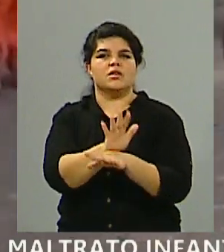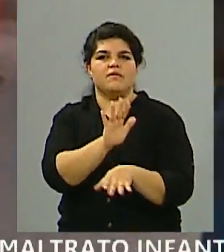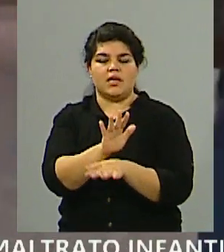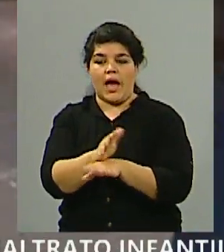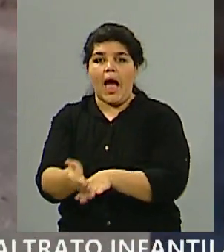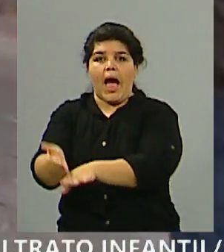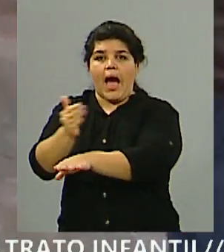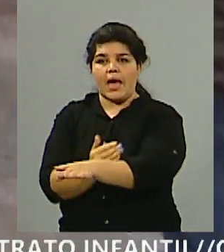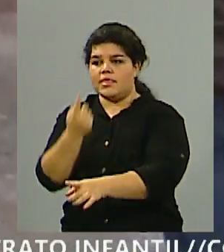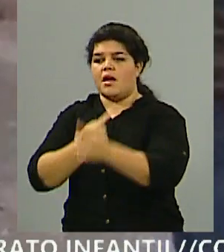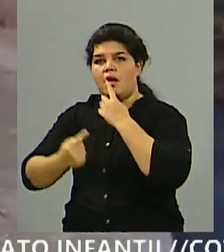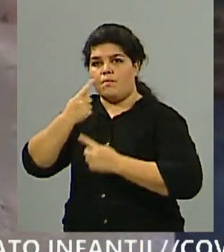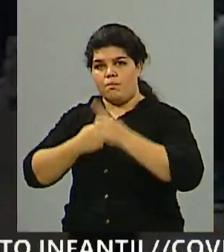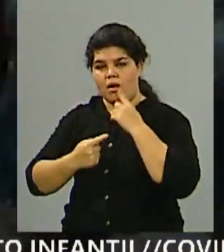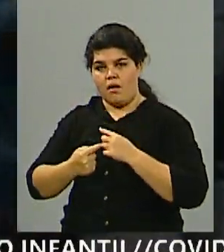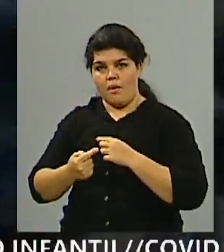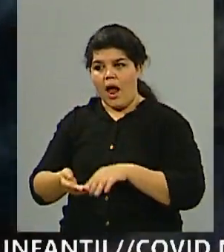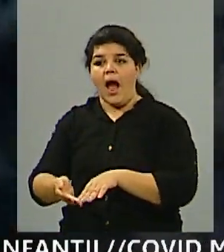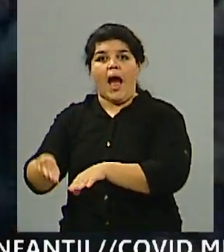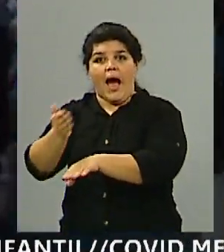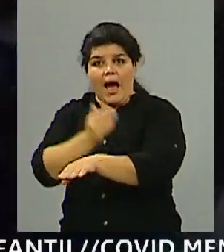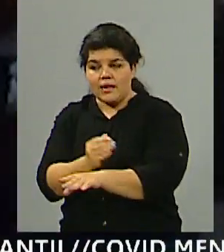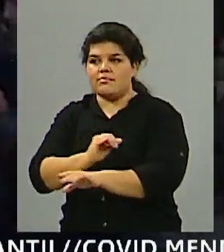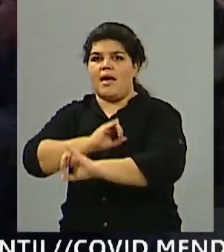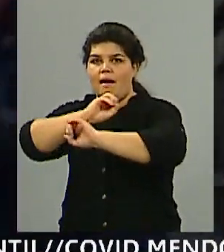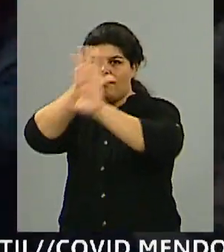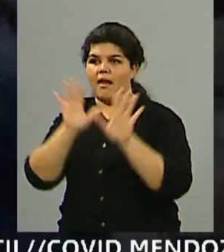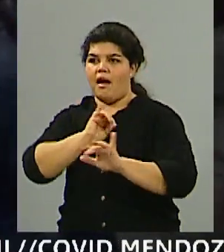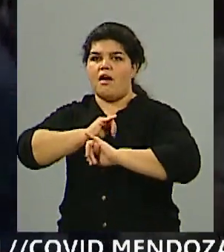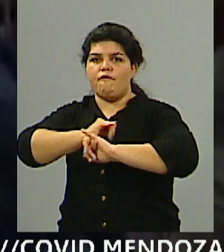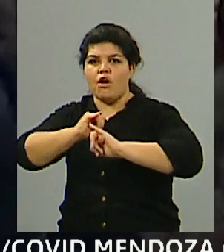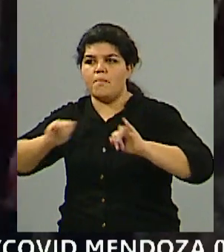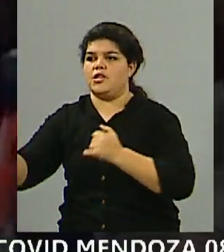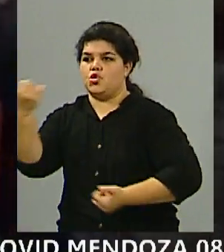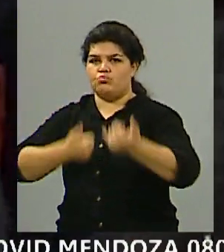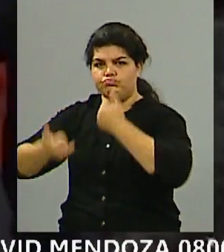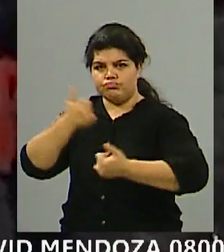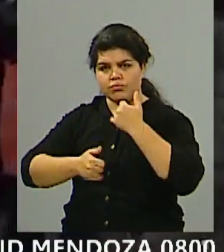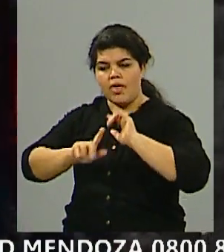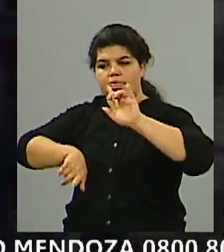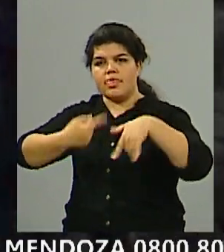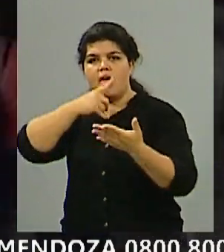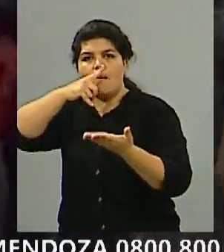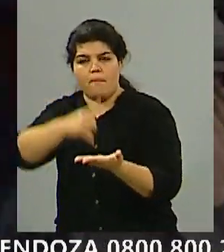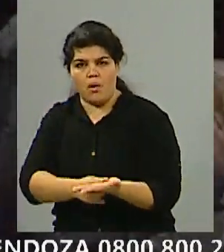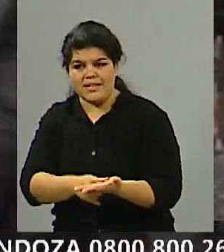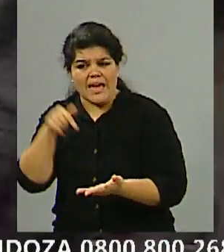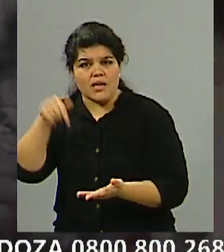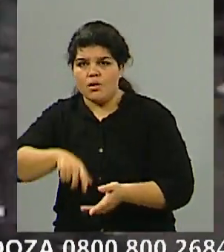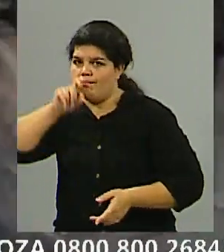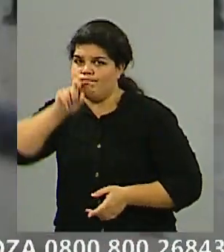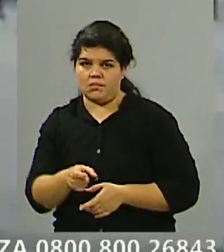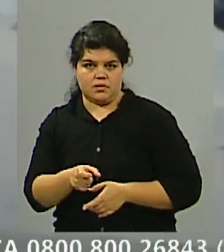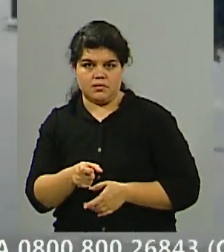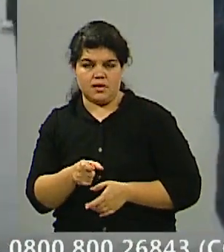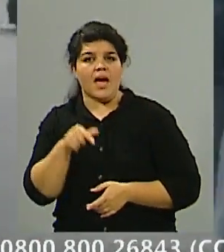previa, libre e informada. En este caso, porque justamente la afectación a derechos